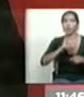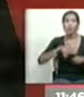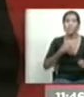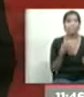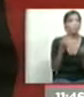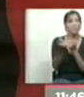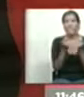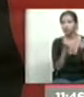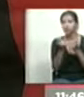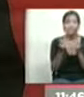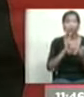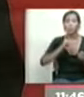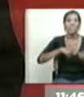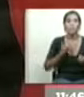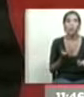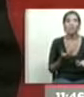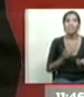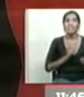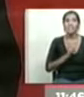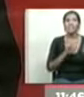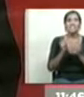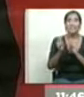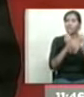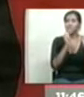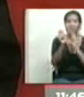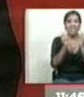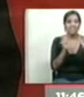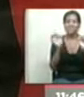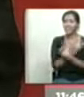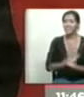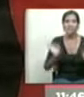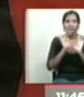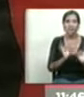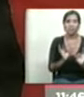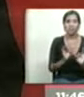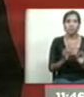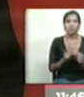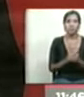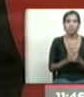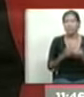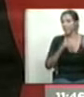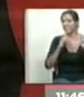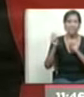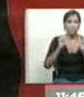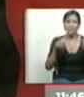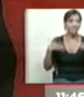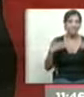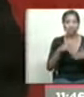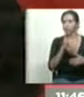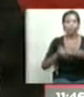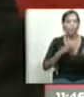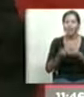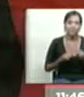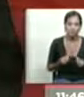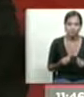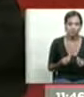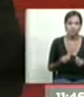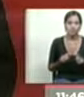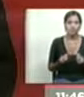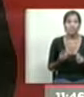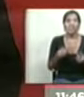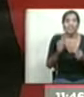negociar, no podemos mover el transfer, dinero a través. Transfer, no hacer podemos hacer transfers. Transfer, papi transfer, no se puede hacer papi transfer. De hecho, se buscó